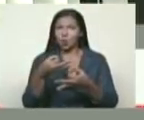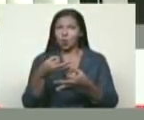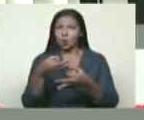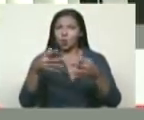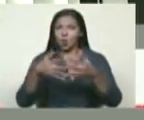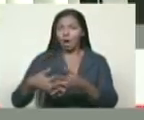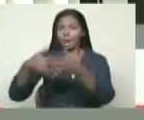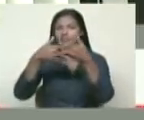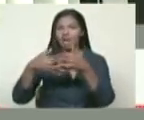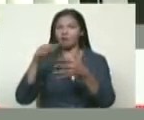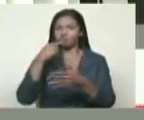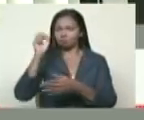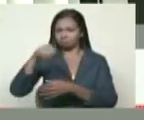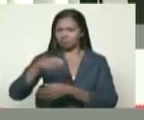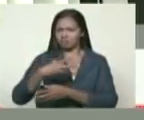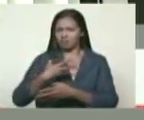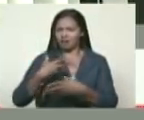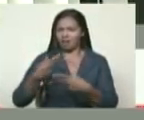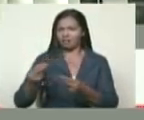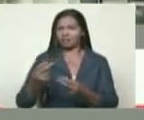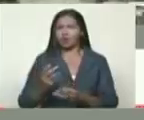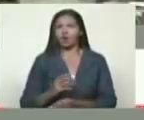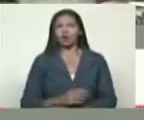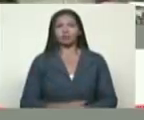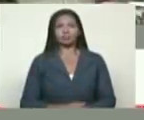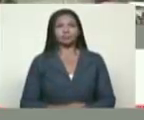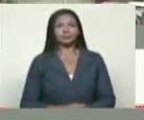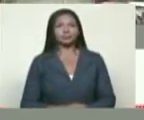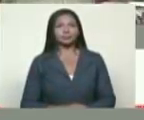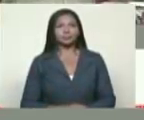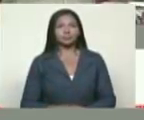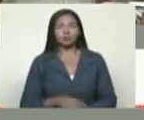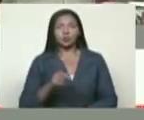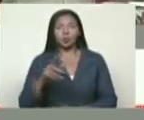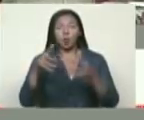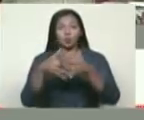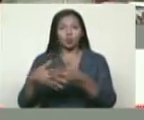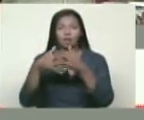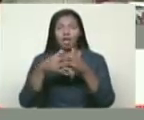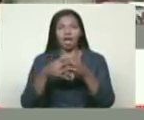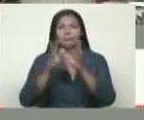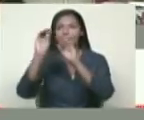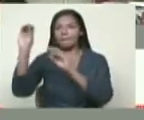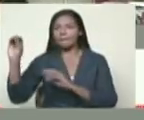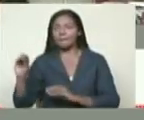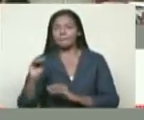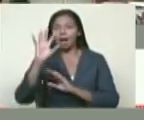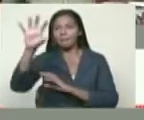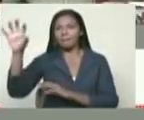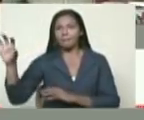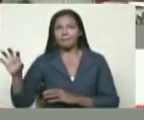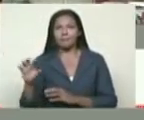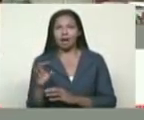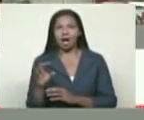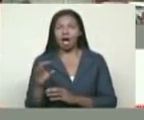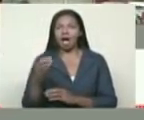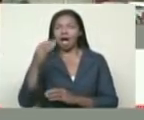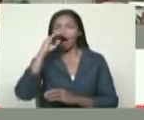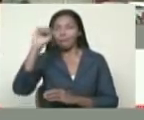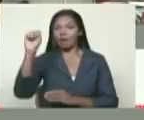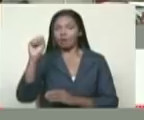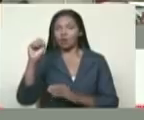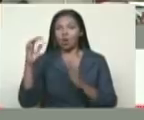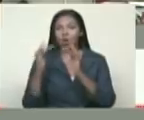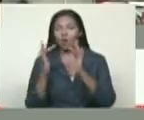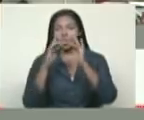americanos. Entonces los gringos convencieron a estos países y les dieron la orden, desconozcan a Maduro, reconozcan a